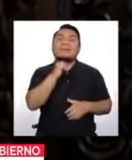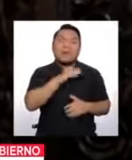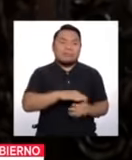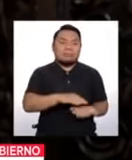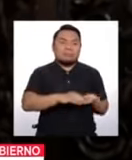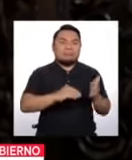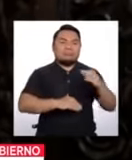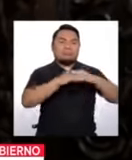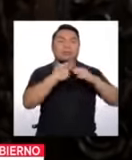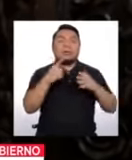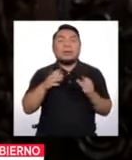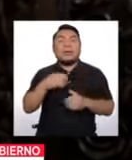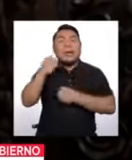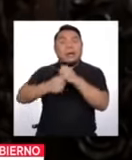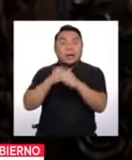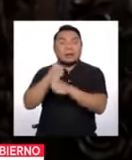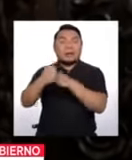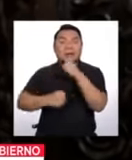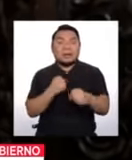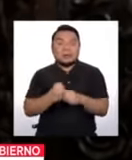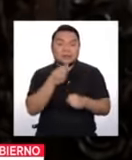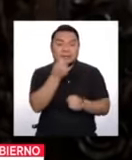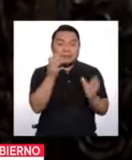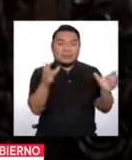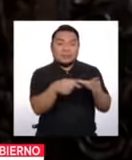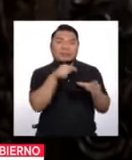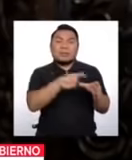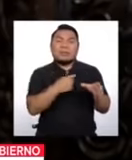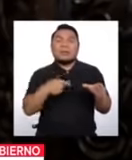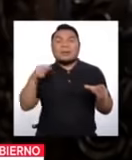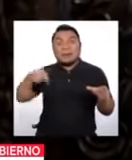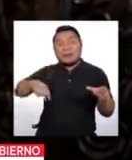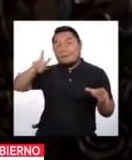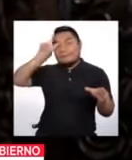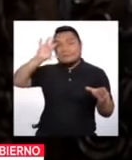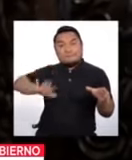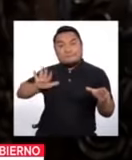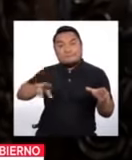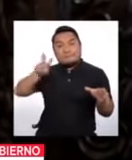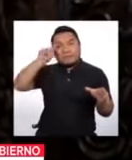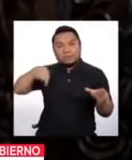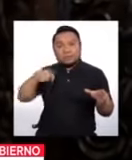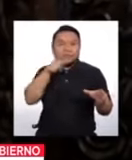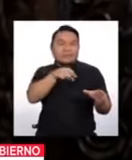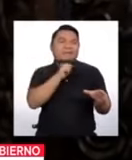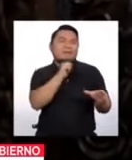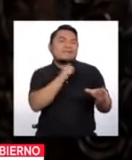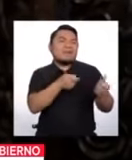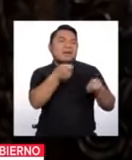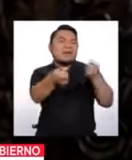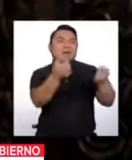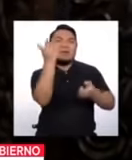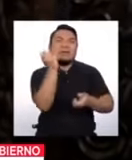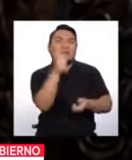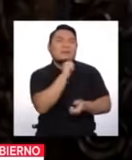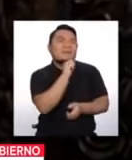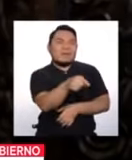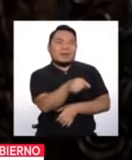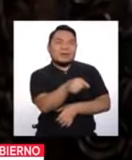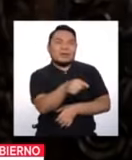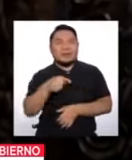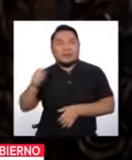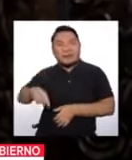el Tesoro Público, que es el impuesto de todos los peruanos, tenga que poner al menos 1.000 millones de soles para poder completar el pago a los jubilados. Ante